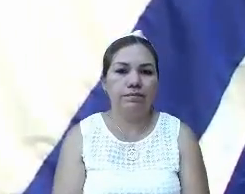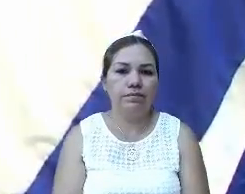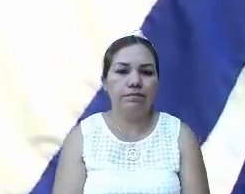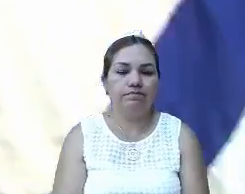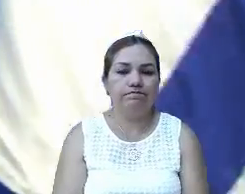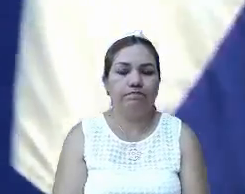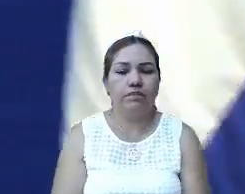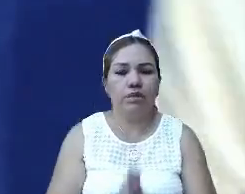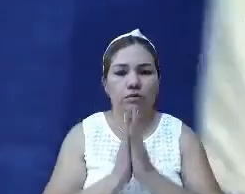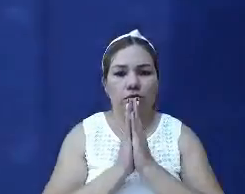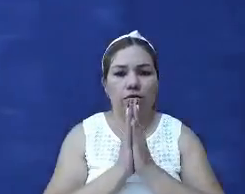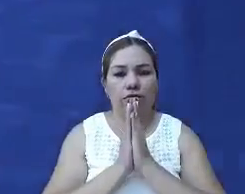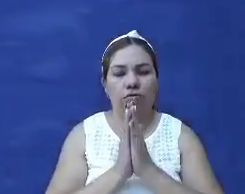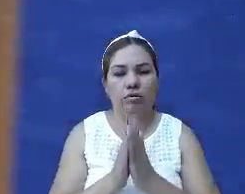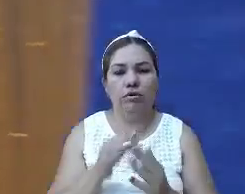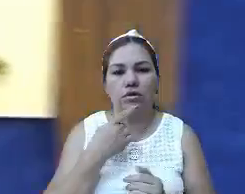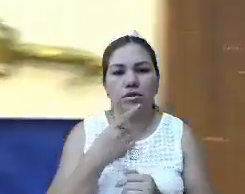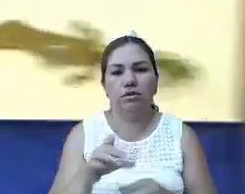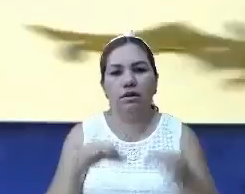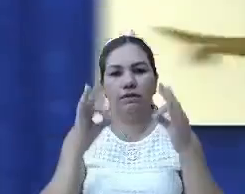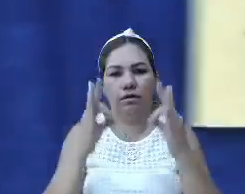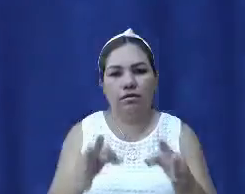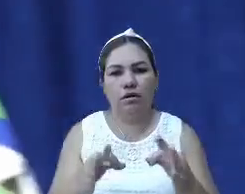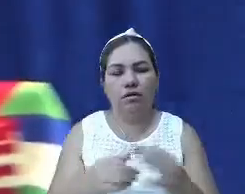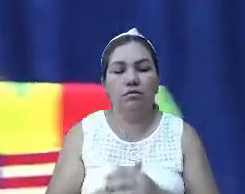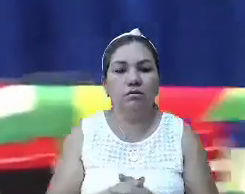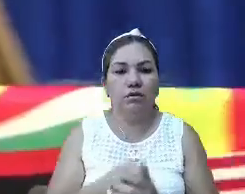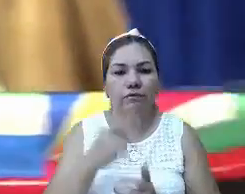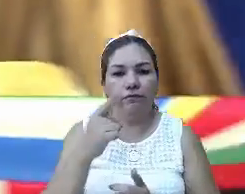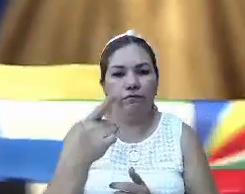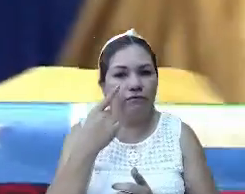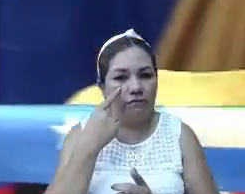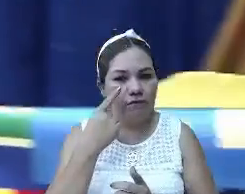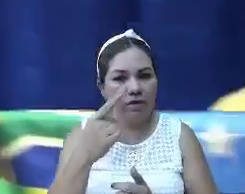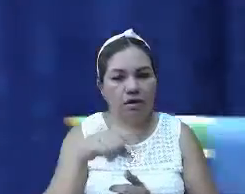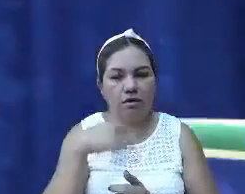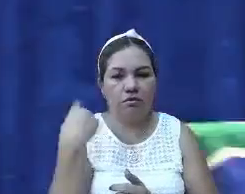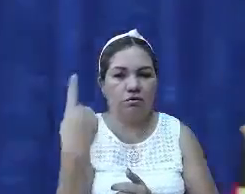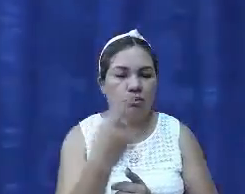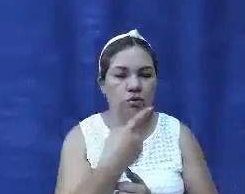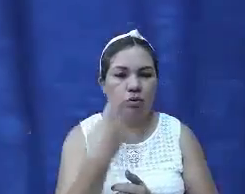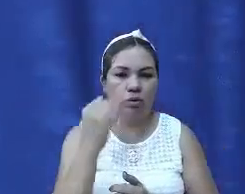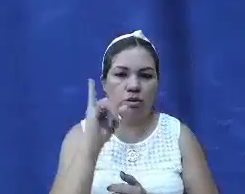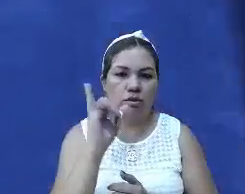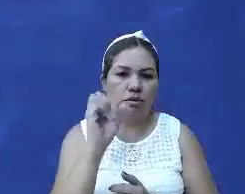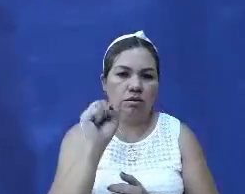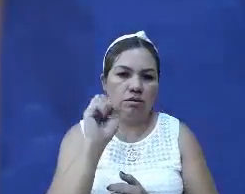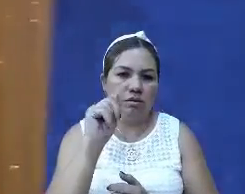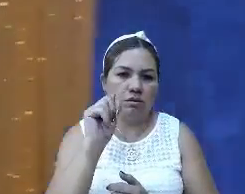Te ruego que me diga la verdad, Micaía. Y Micaía le dijo: vi a todo Israel esparcido, murieron todos.